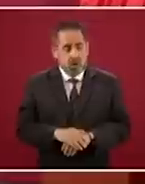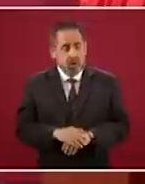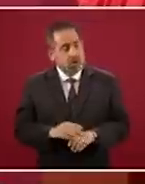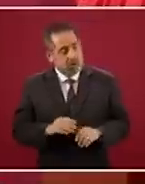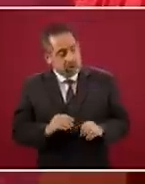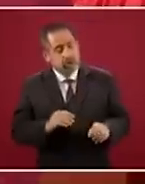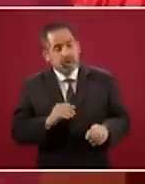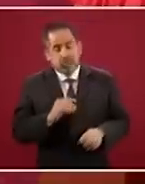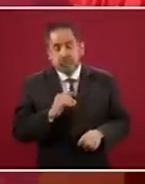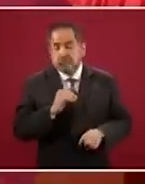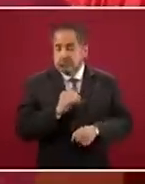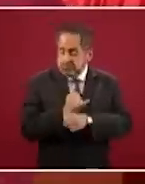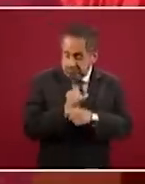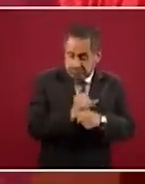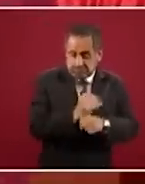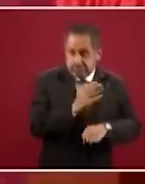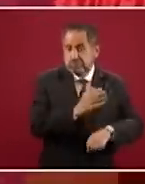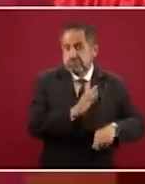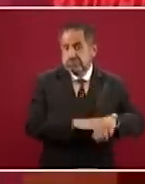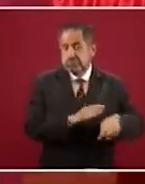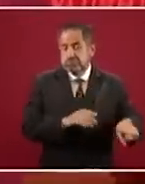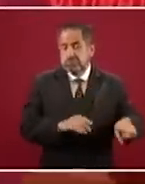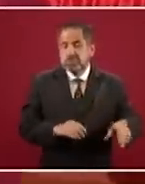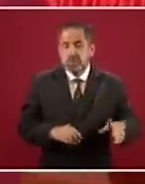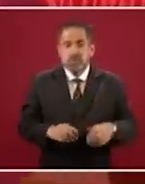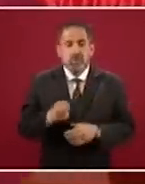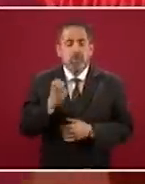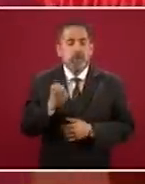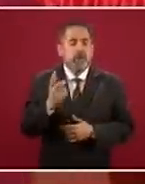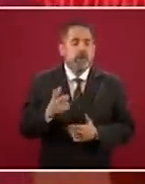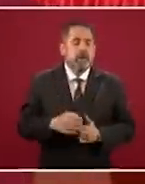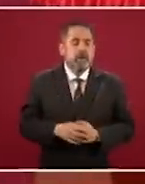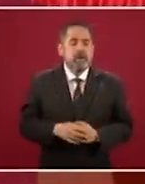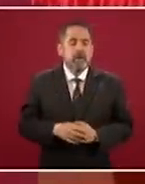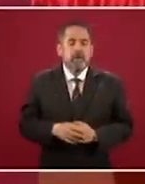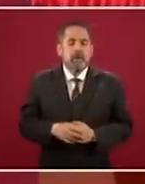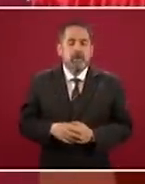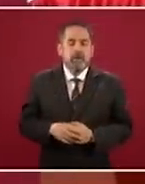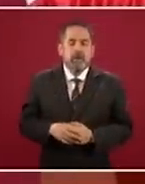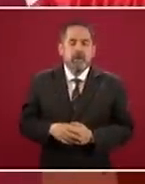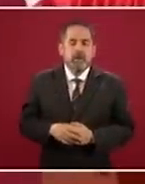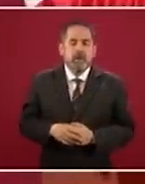Por eso chocan, ¿sí?,